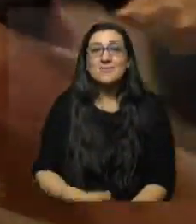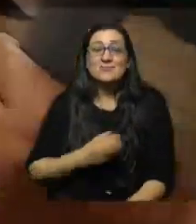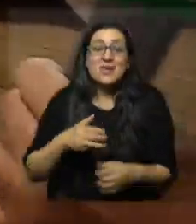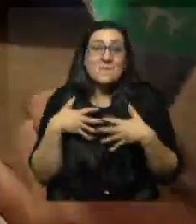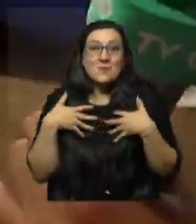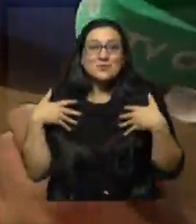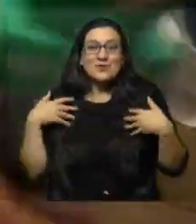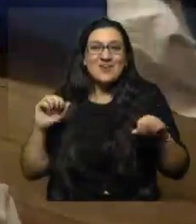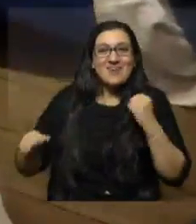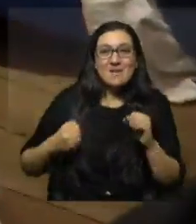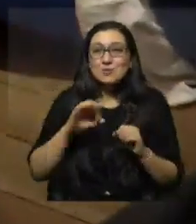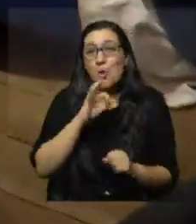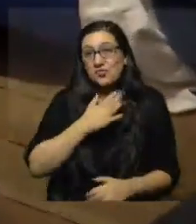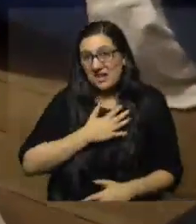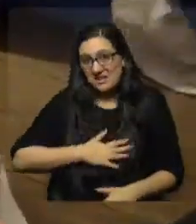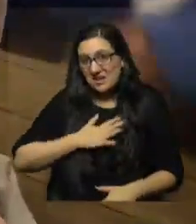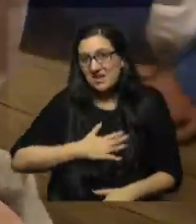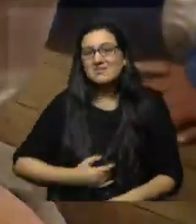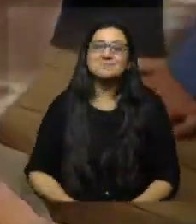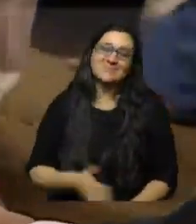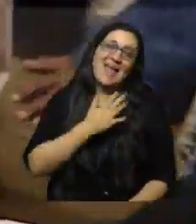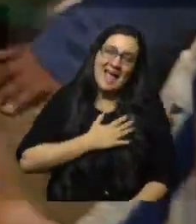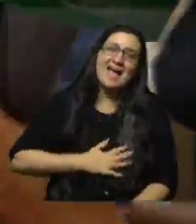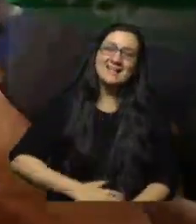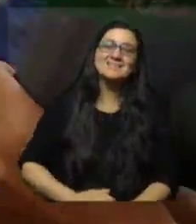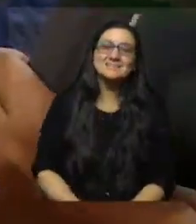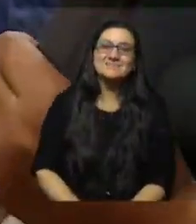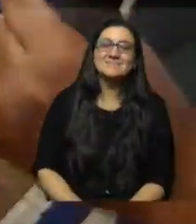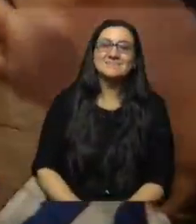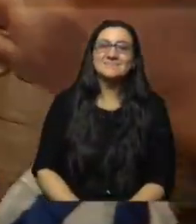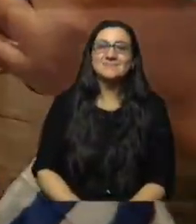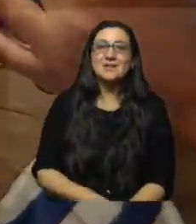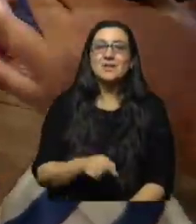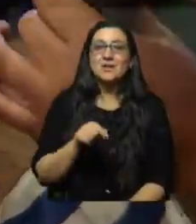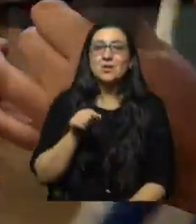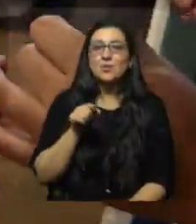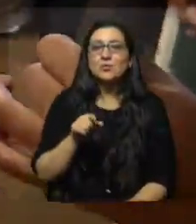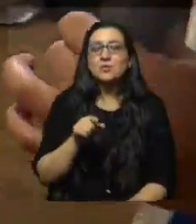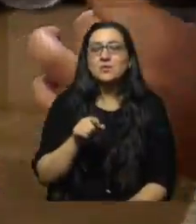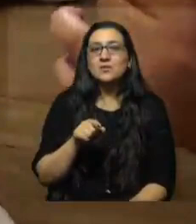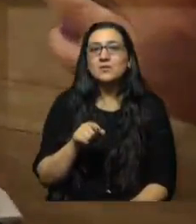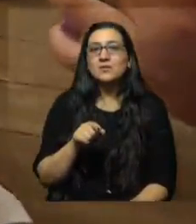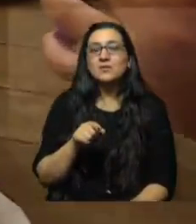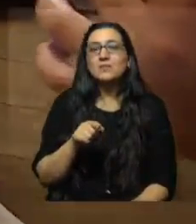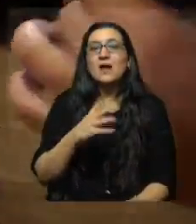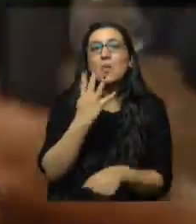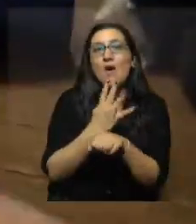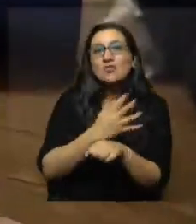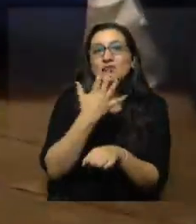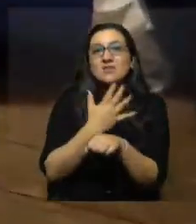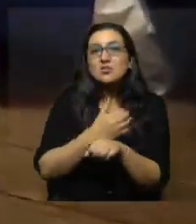muchos nervios o la lleva más tranqui? Tranqui. Bien, en serenidad. ¿Usted a qué turno va? ¿Cuarto, quinto,